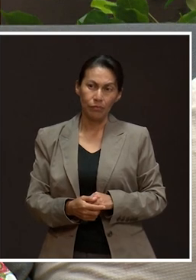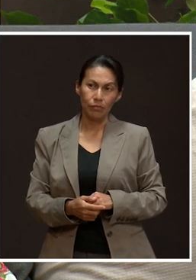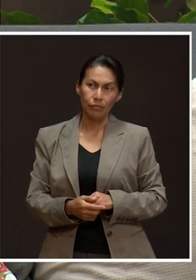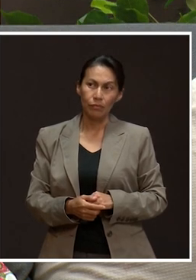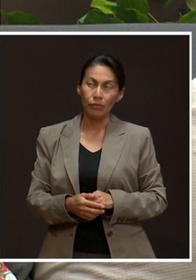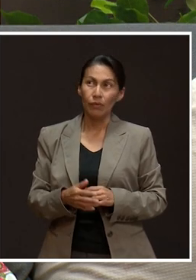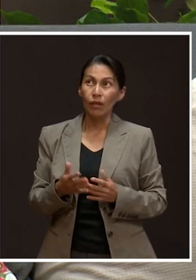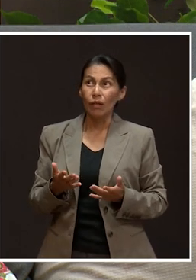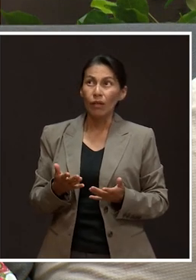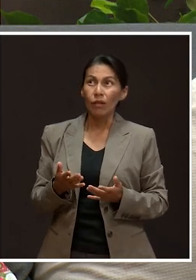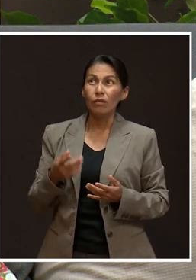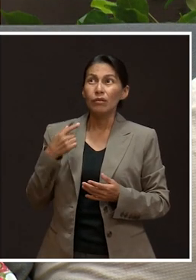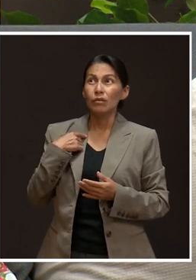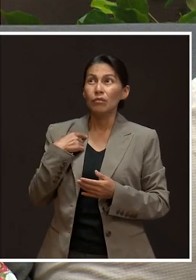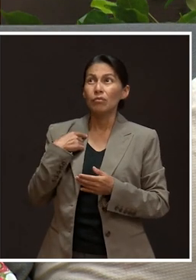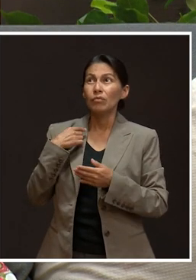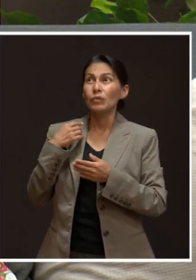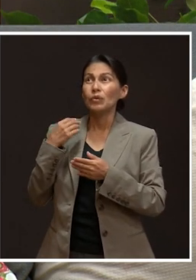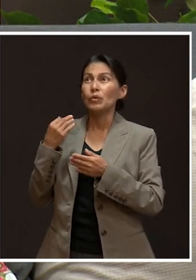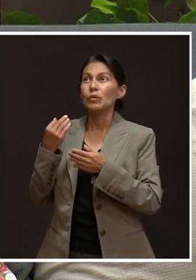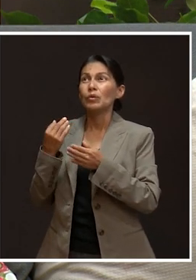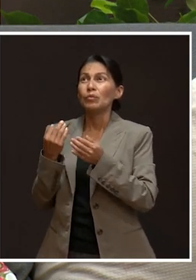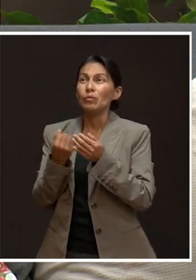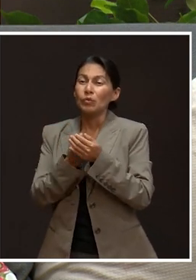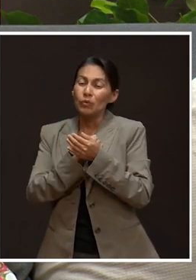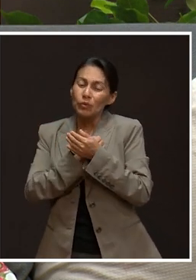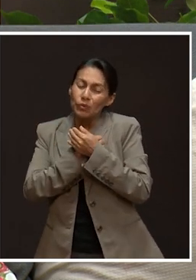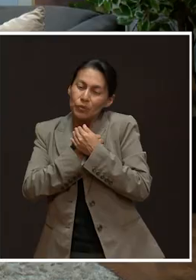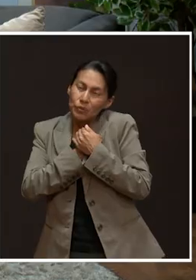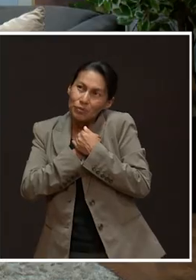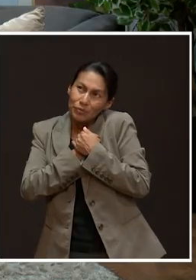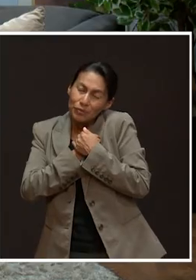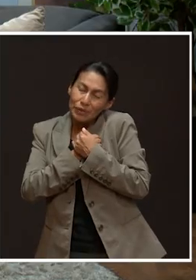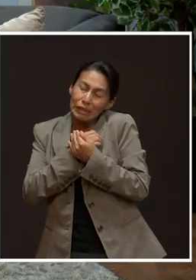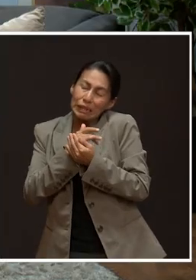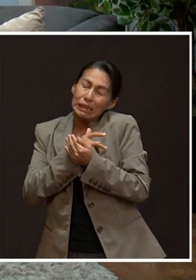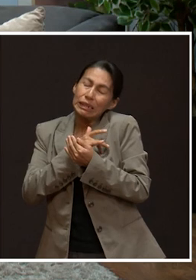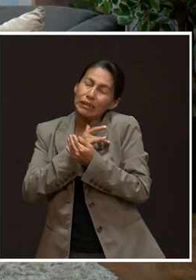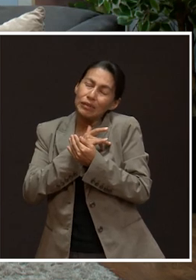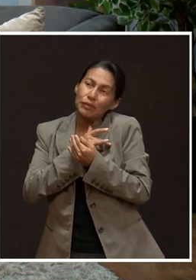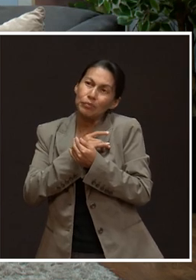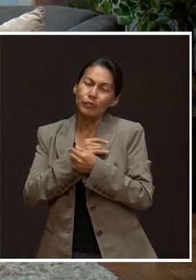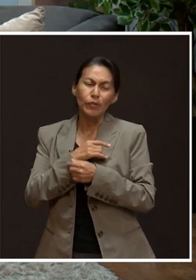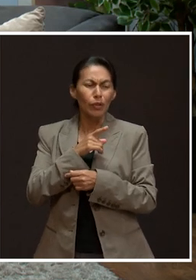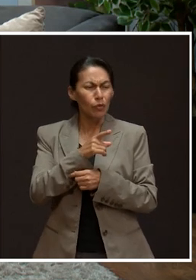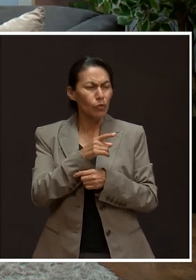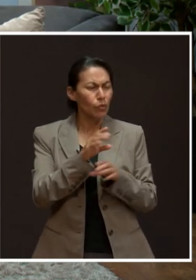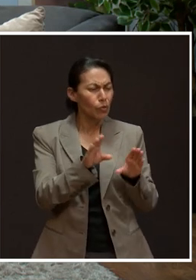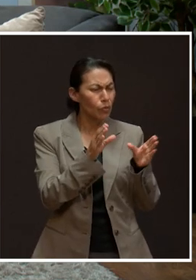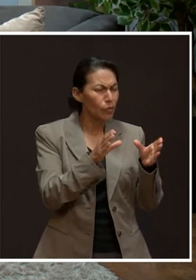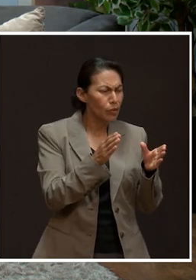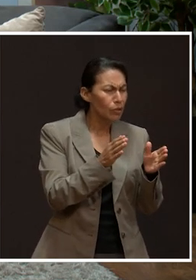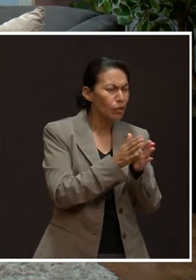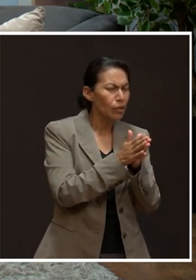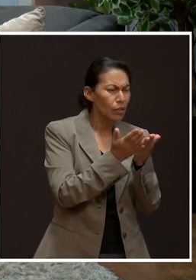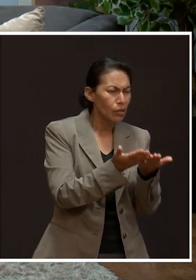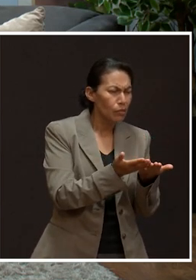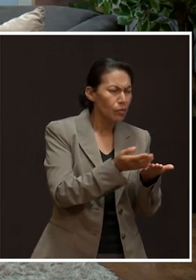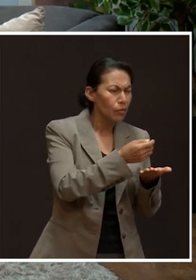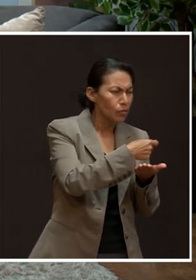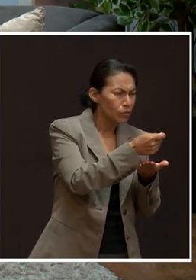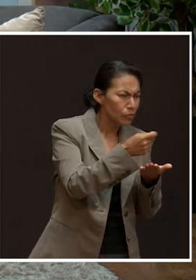donde como un refugio, más que nada. Y cuando tú colportas, es decir, distribuyes, vendes